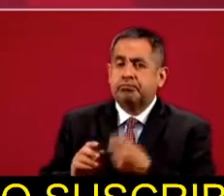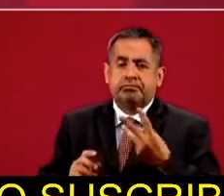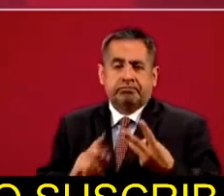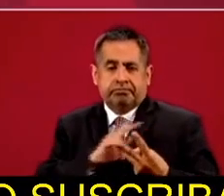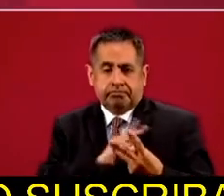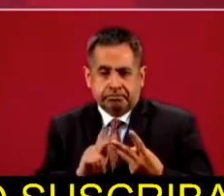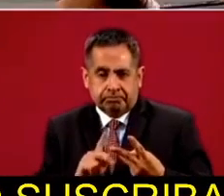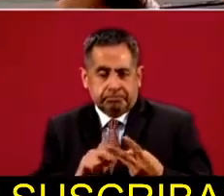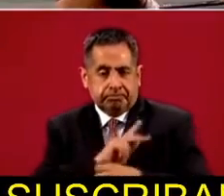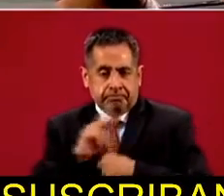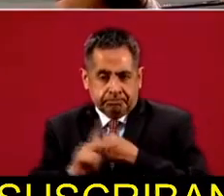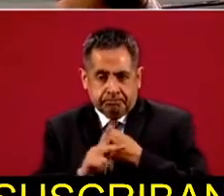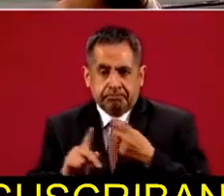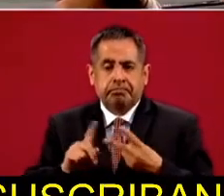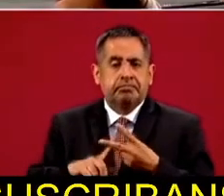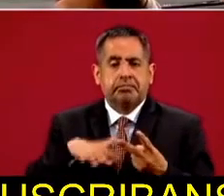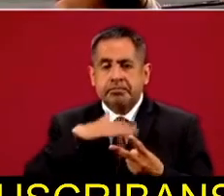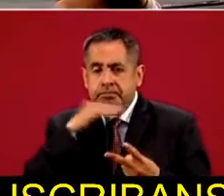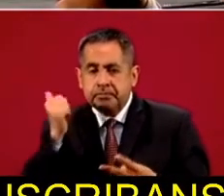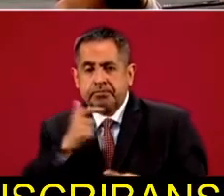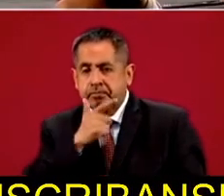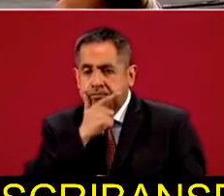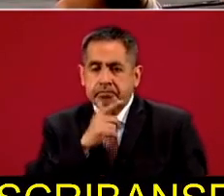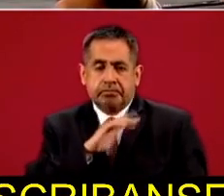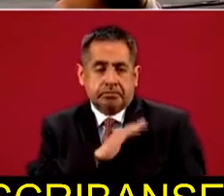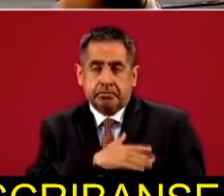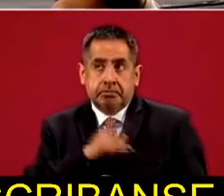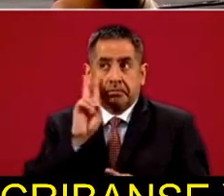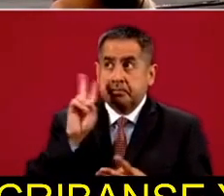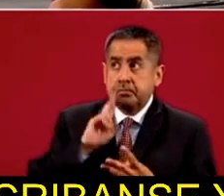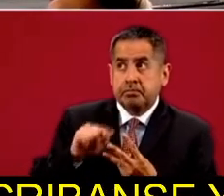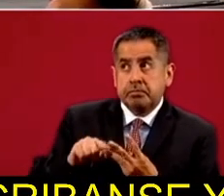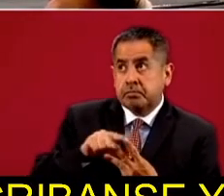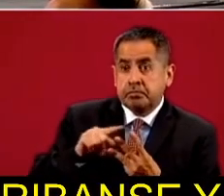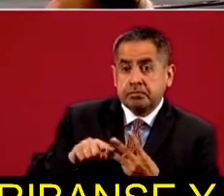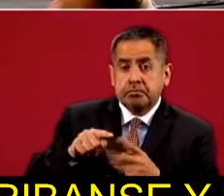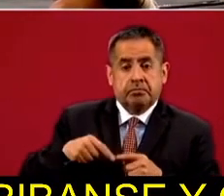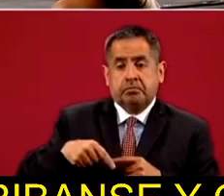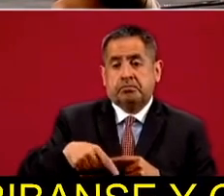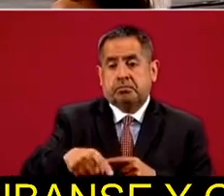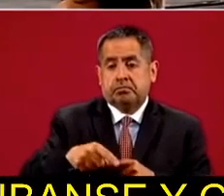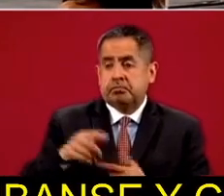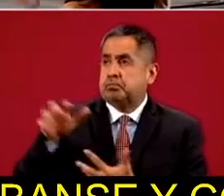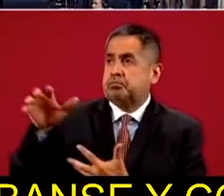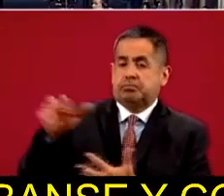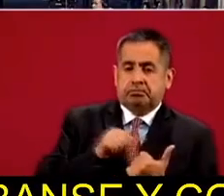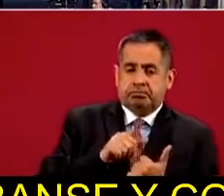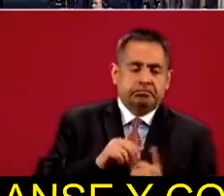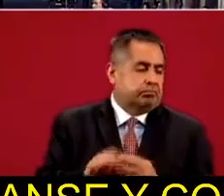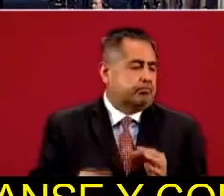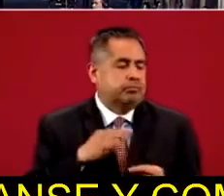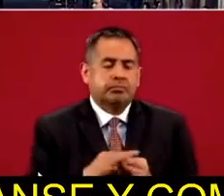España, podemos resolver eso en cuestión de semanas. Eso es lo que le puedo informar. Muchas gracias.